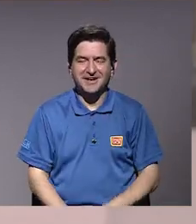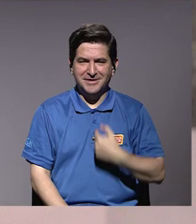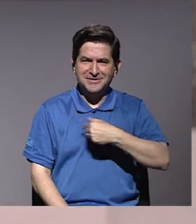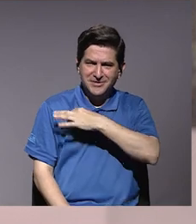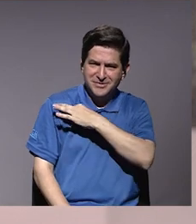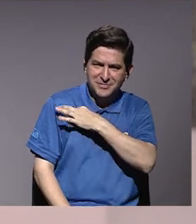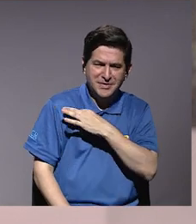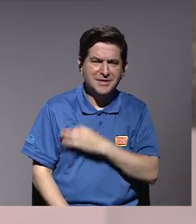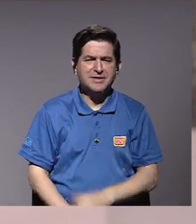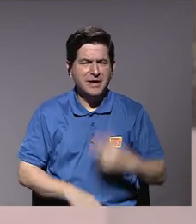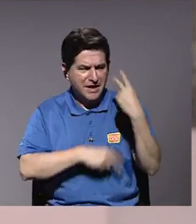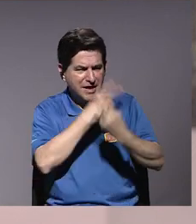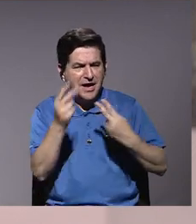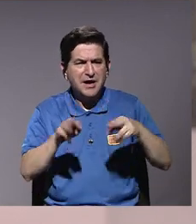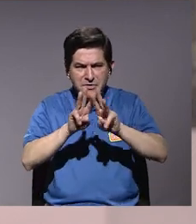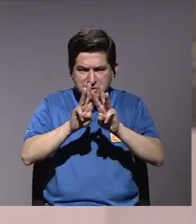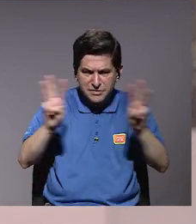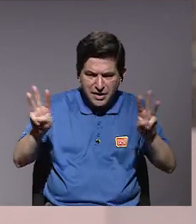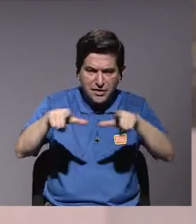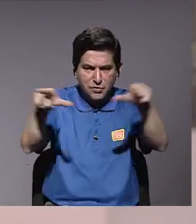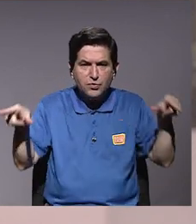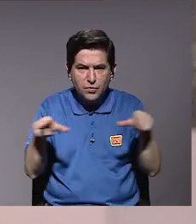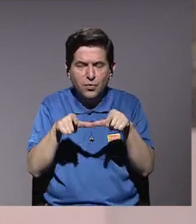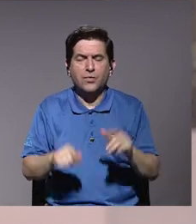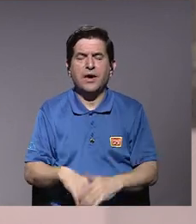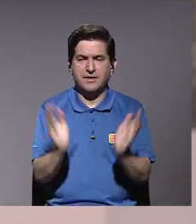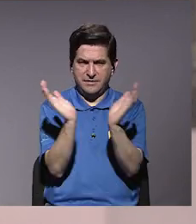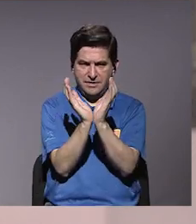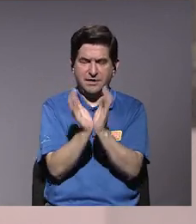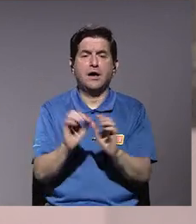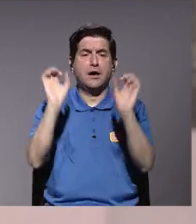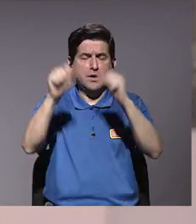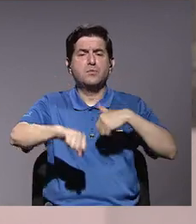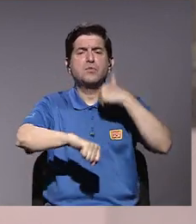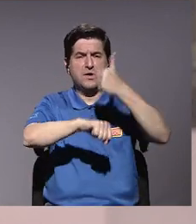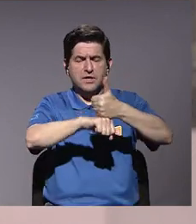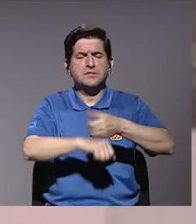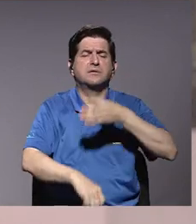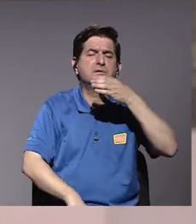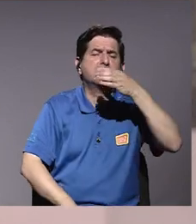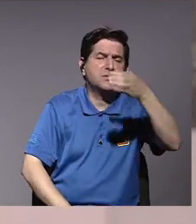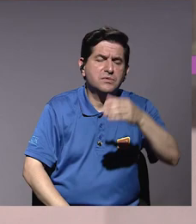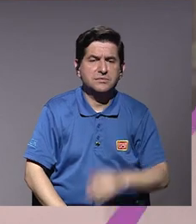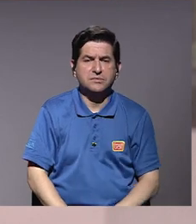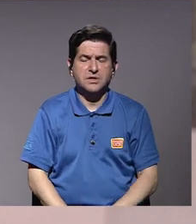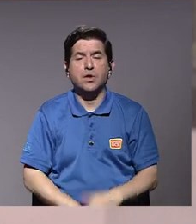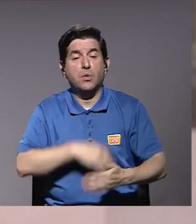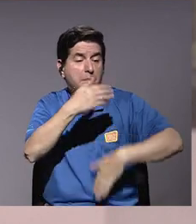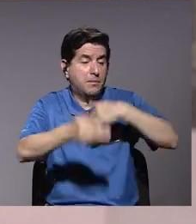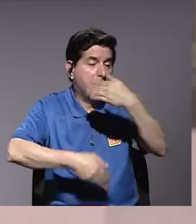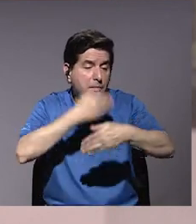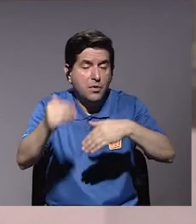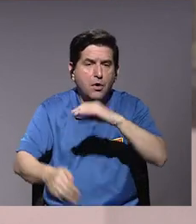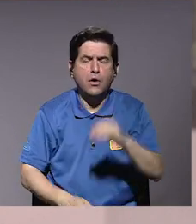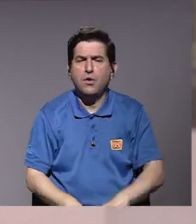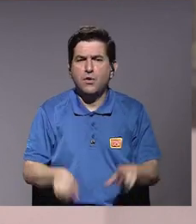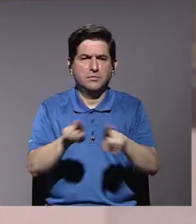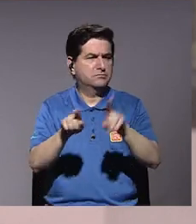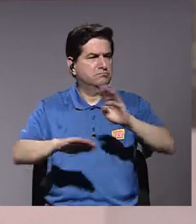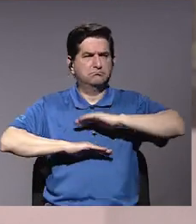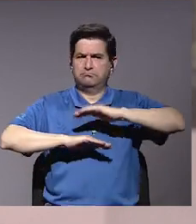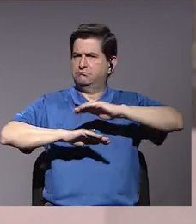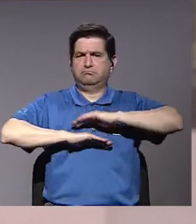Los invito a que visiten esta página y ahí pueden también interponer sus sugerencias, sus gestiones y